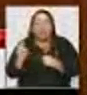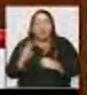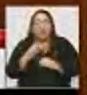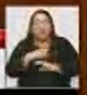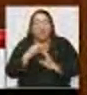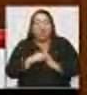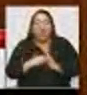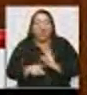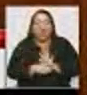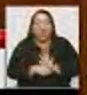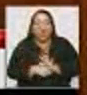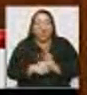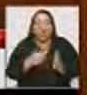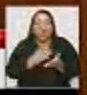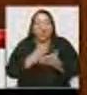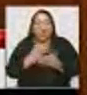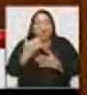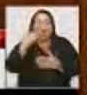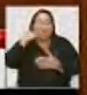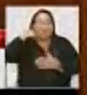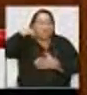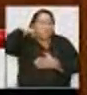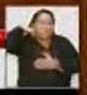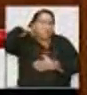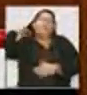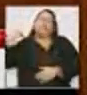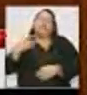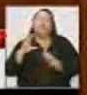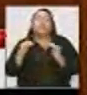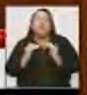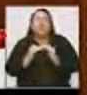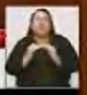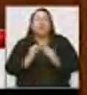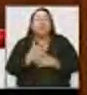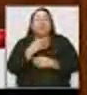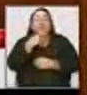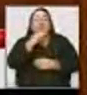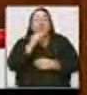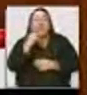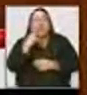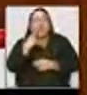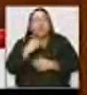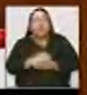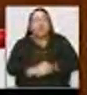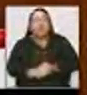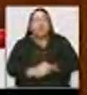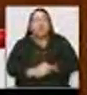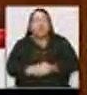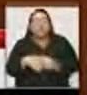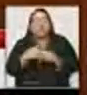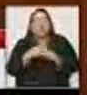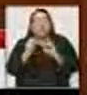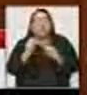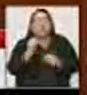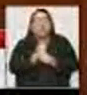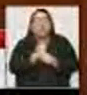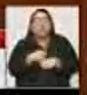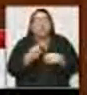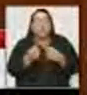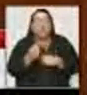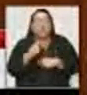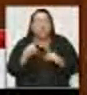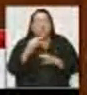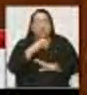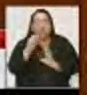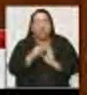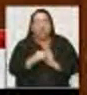22 proyectos de ley orientados a la reducción de la desigualdad entre mujeres y hombres. Entre las temáticas abordadas por los